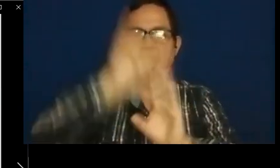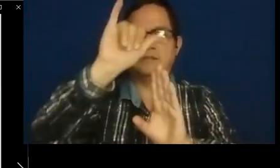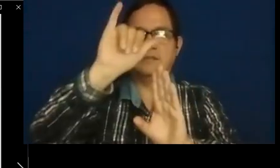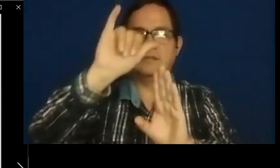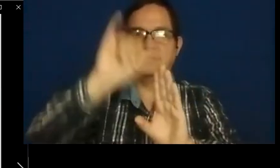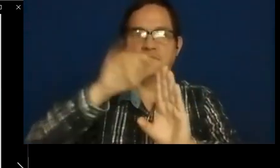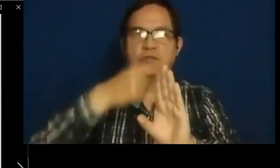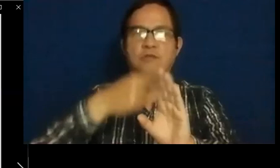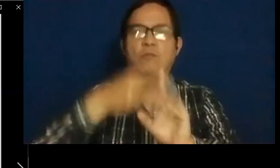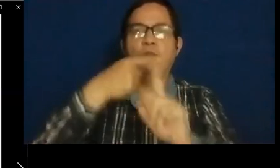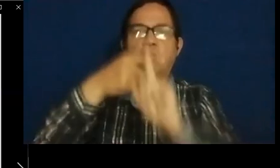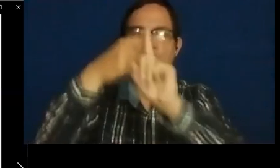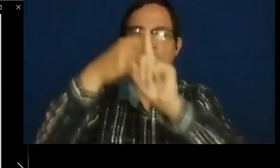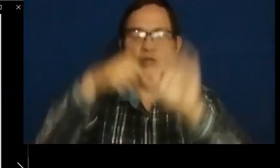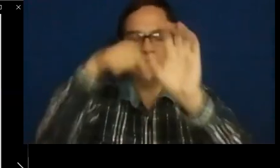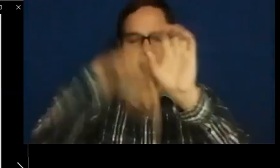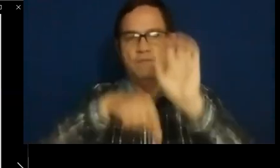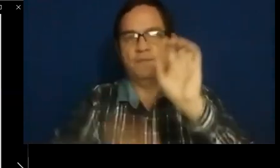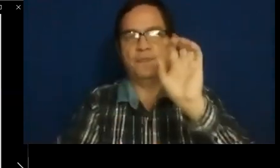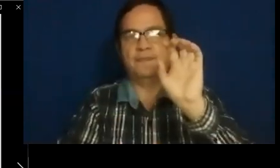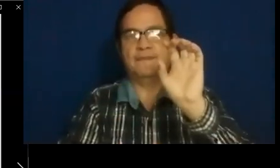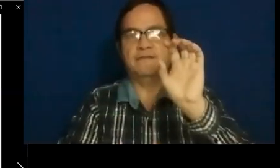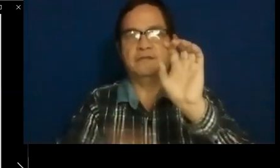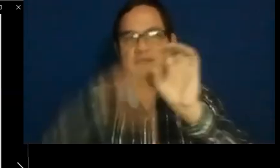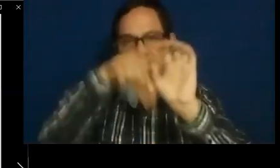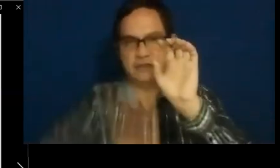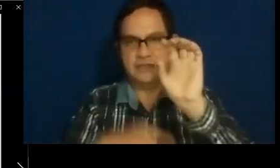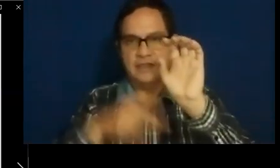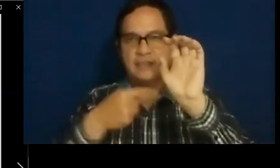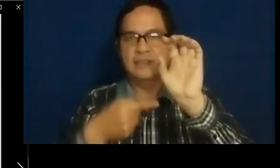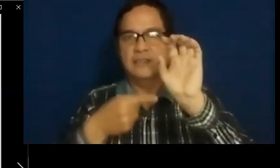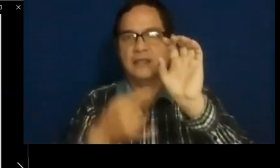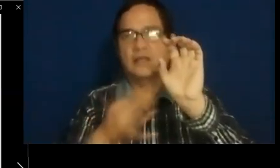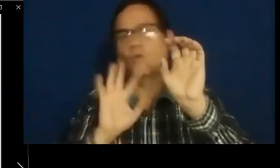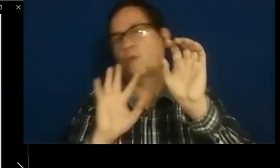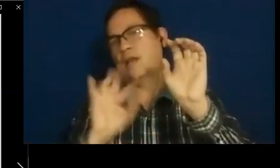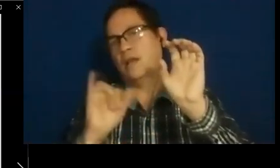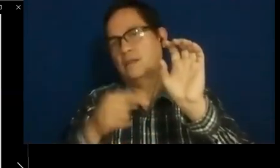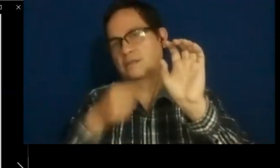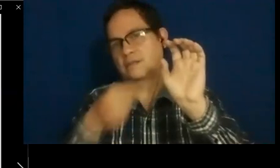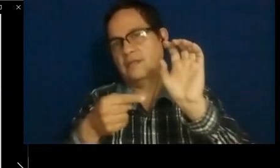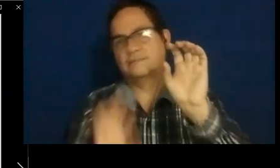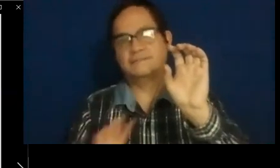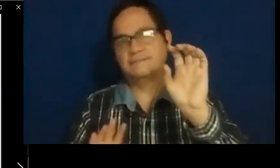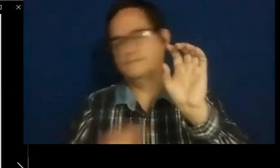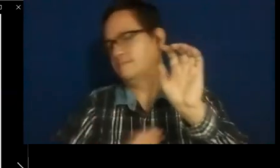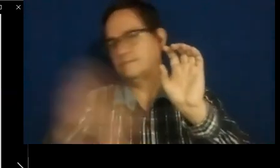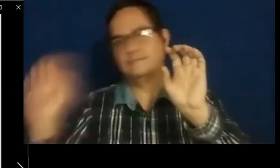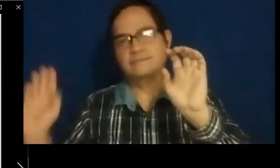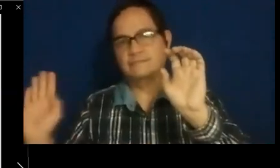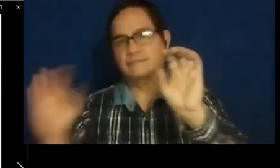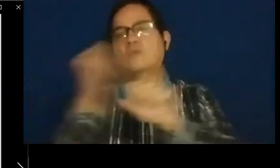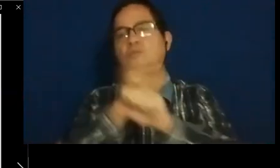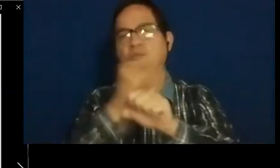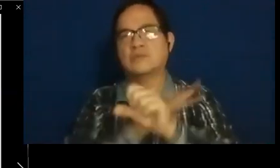como positivas, y las fuerzas que se mueven en el sentido de las Y negativas, lo voy a tomar como negativo. Y ese es el criterio que se toma aquí